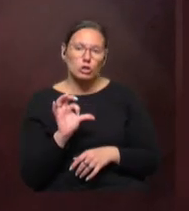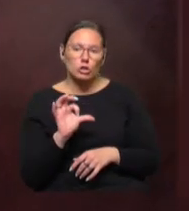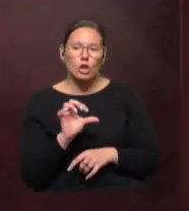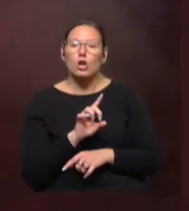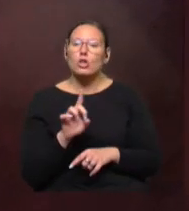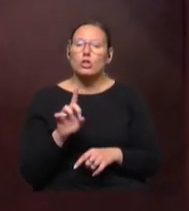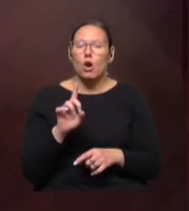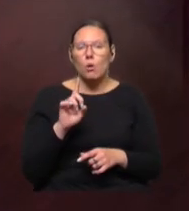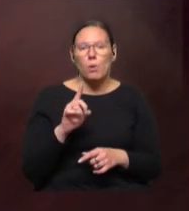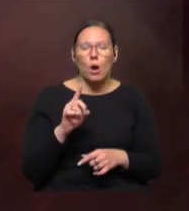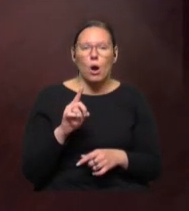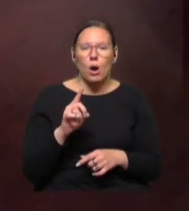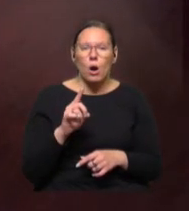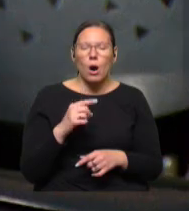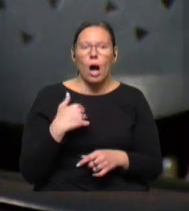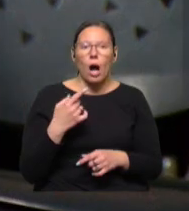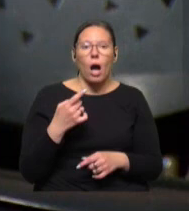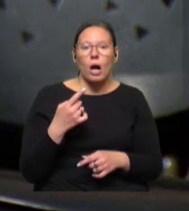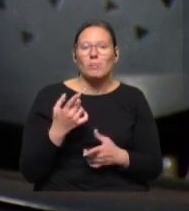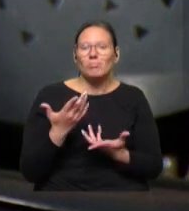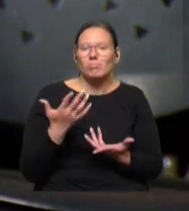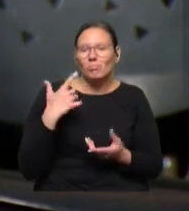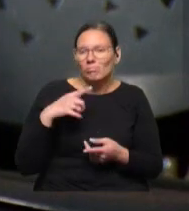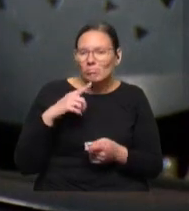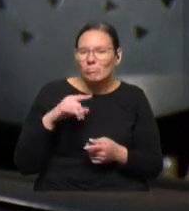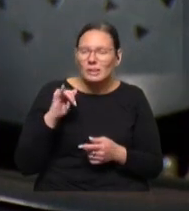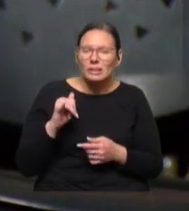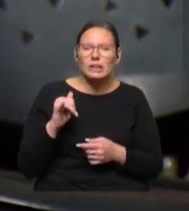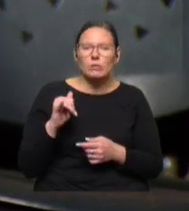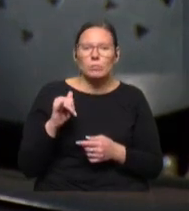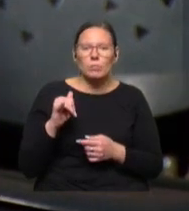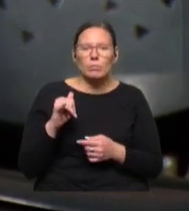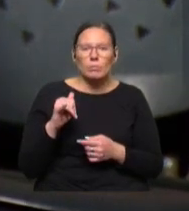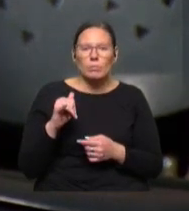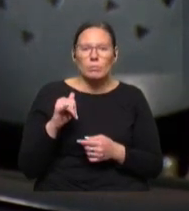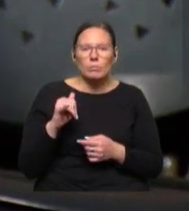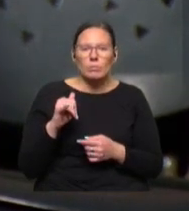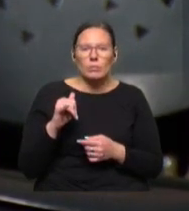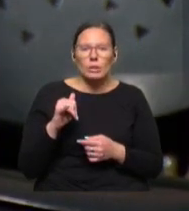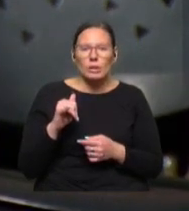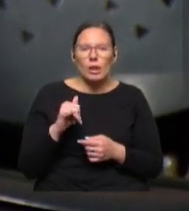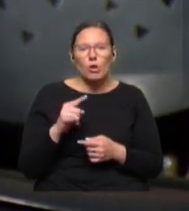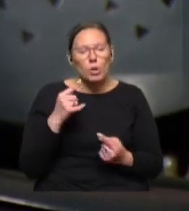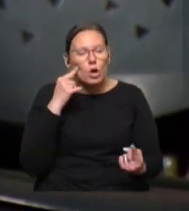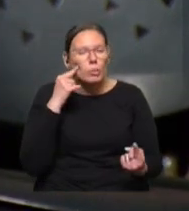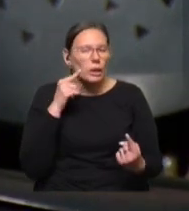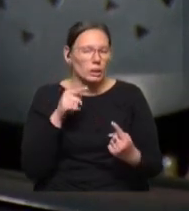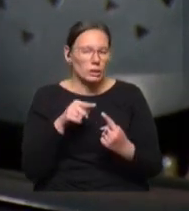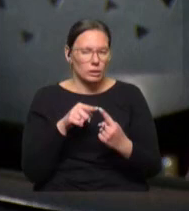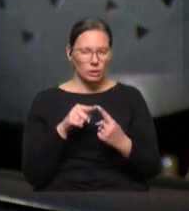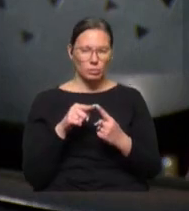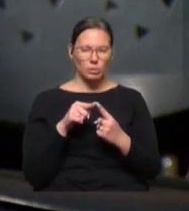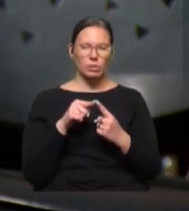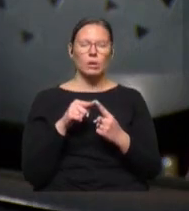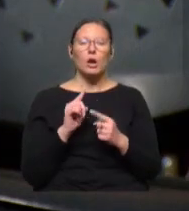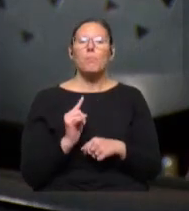algo caprichoso, ¿no? Que es lo que te comentaba un poquito, sino que es como ese leitmotiv, ¿no? Que